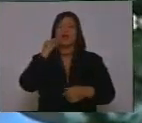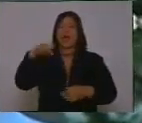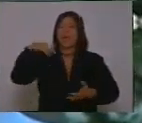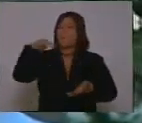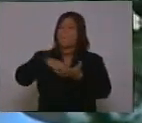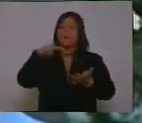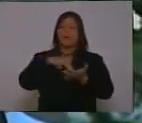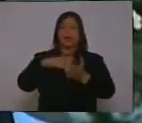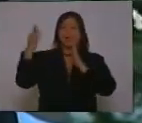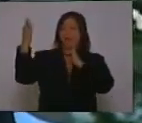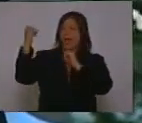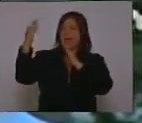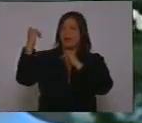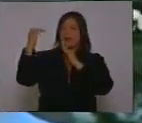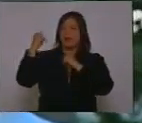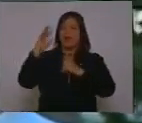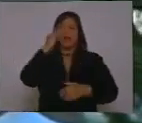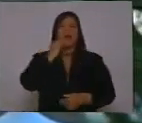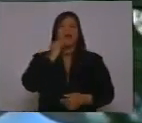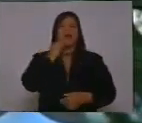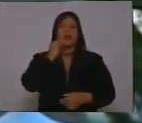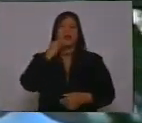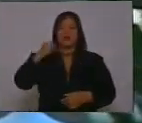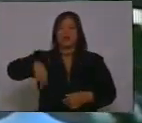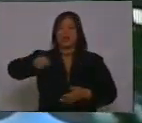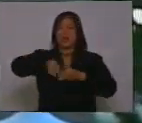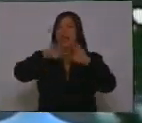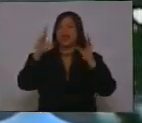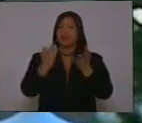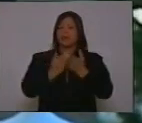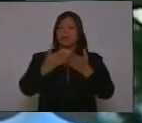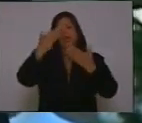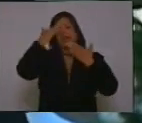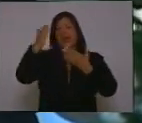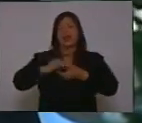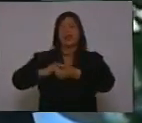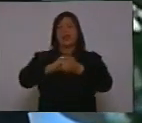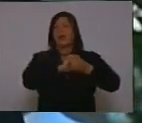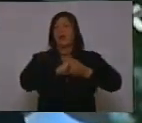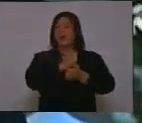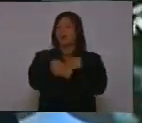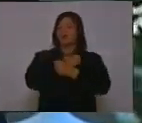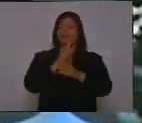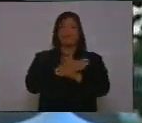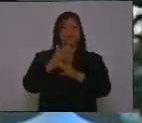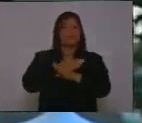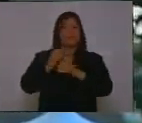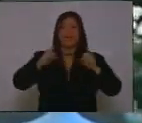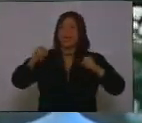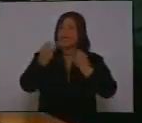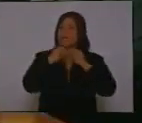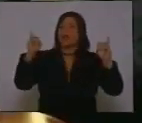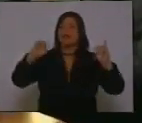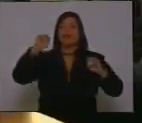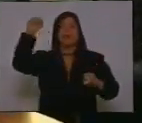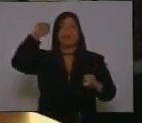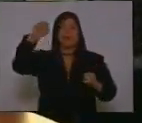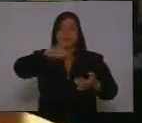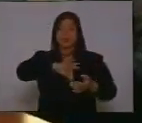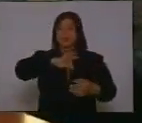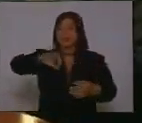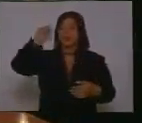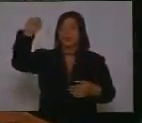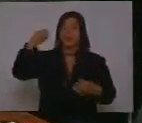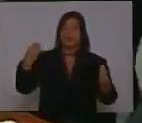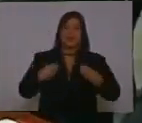Miranda, la esperanza de la juventud en el mundo. Compañeros, camaradas independencia y patria